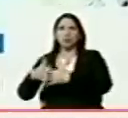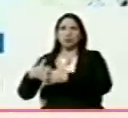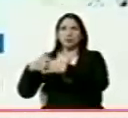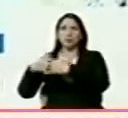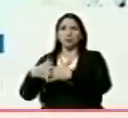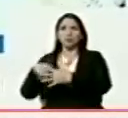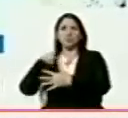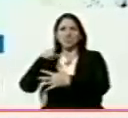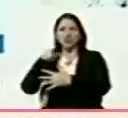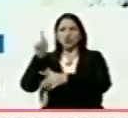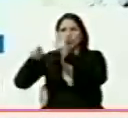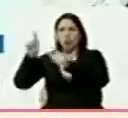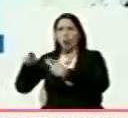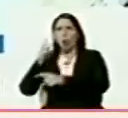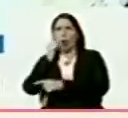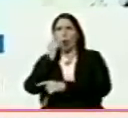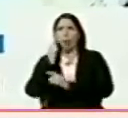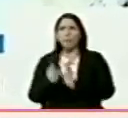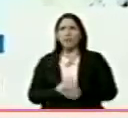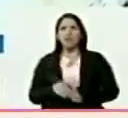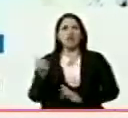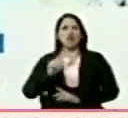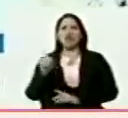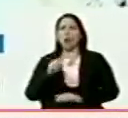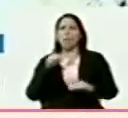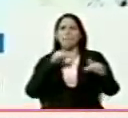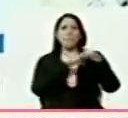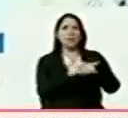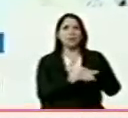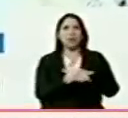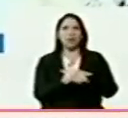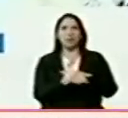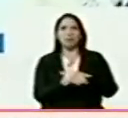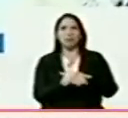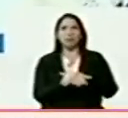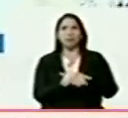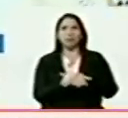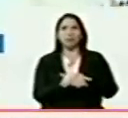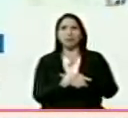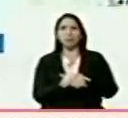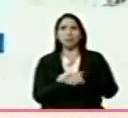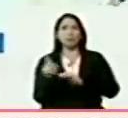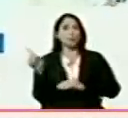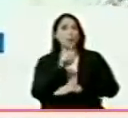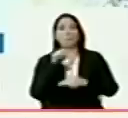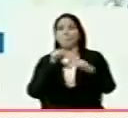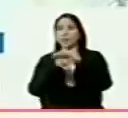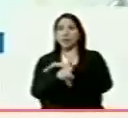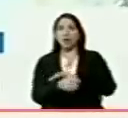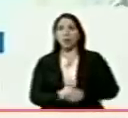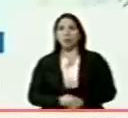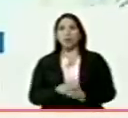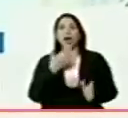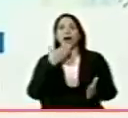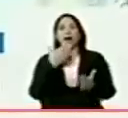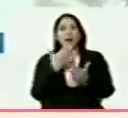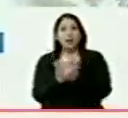estos tipos de gentuza no pasarán. Efectivamente, no han pasado.